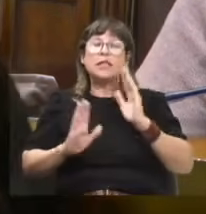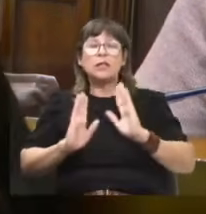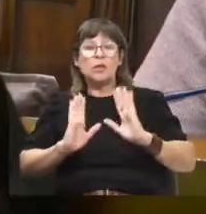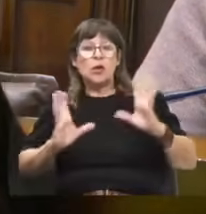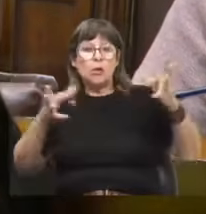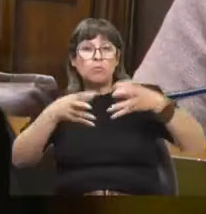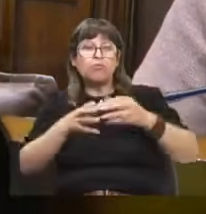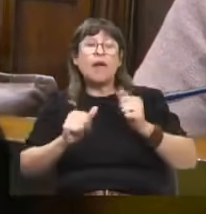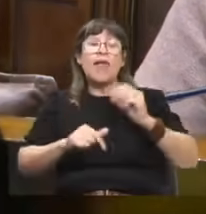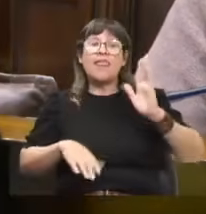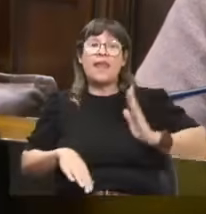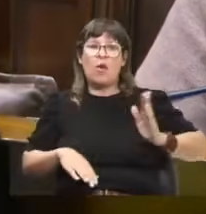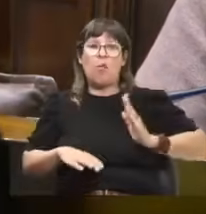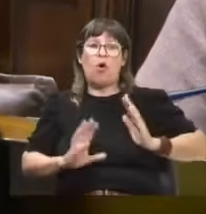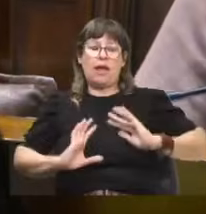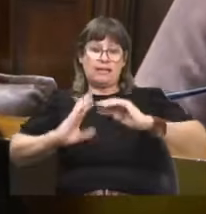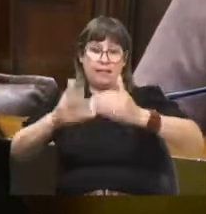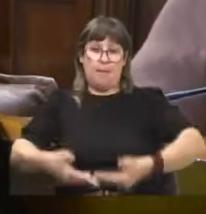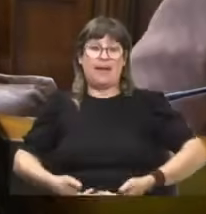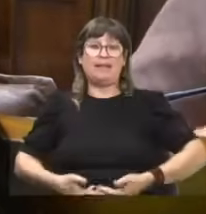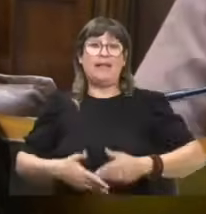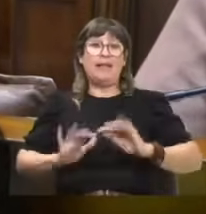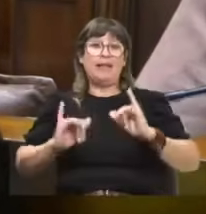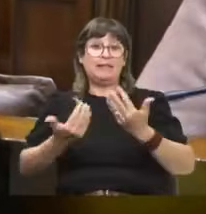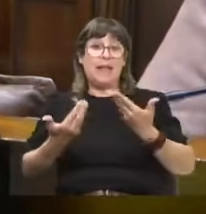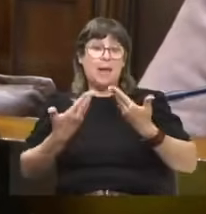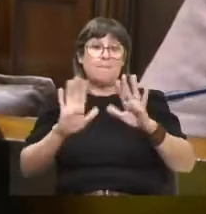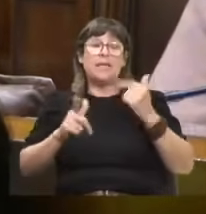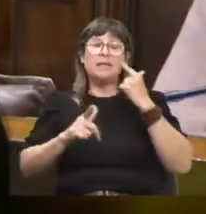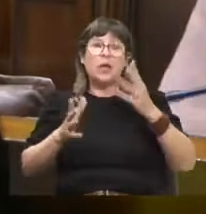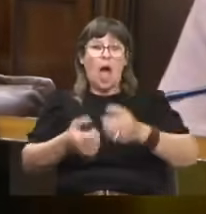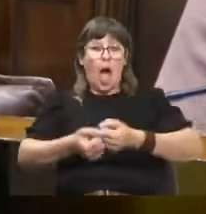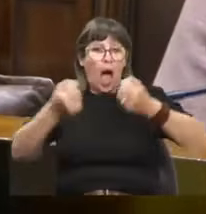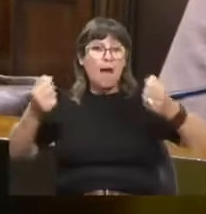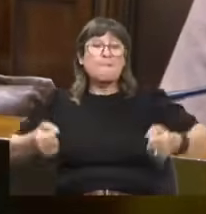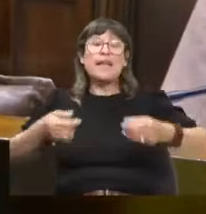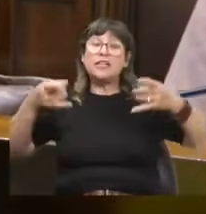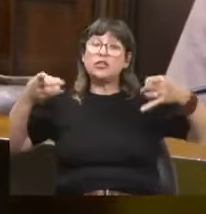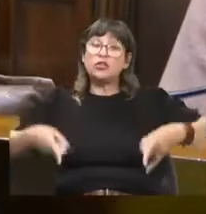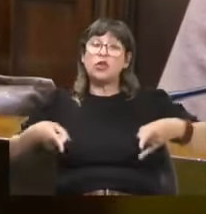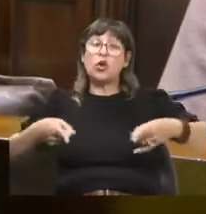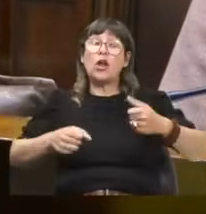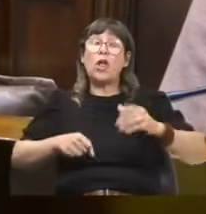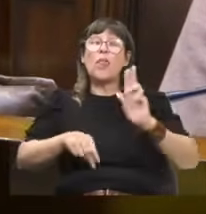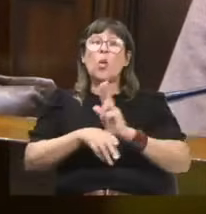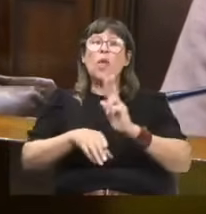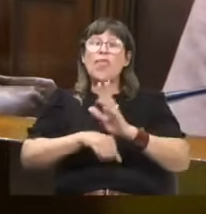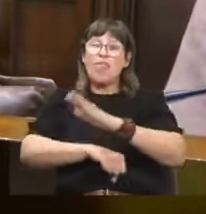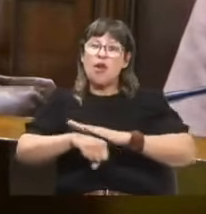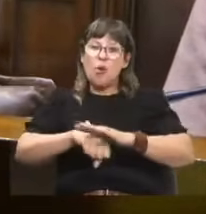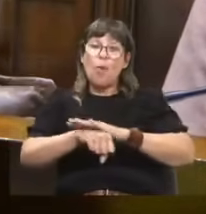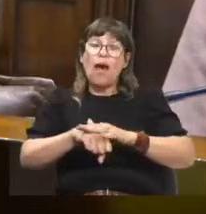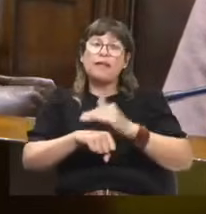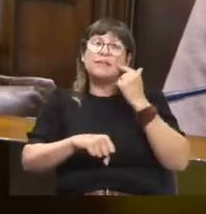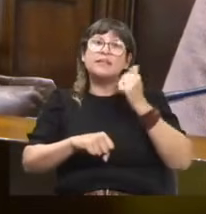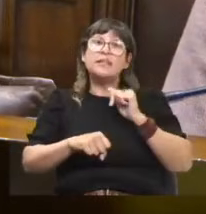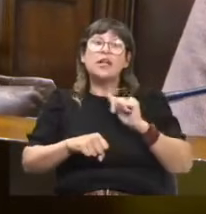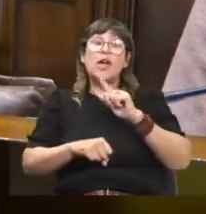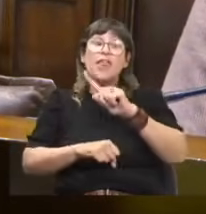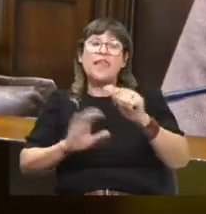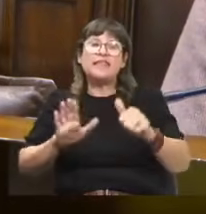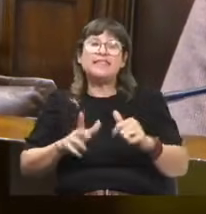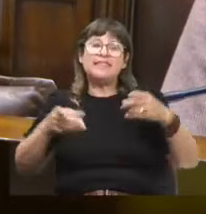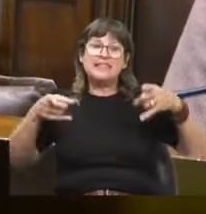mujeres embarazadas. Ha comenzado la ampliación de camas para cuidados básicos a través de 16 camas de